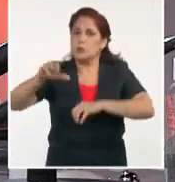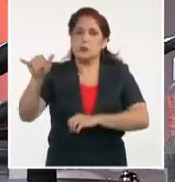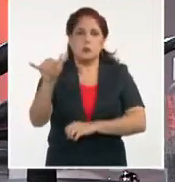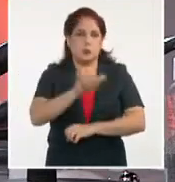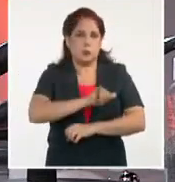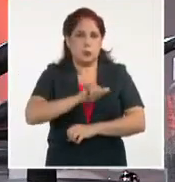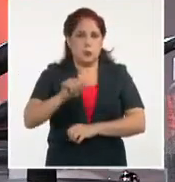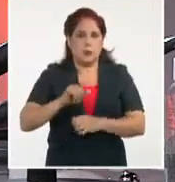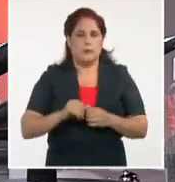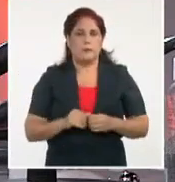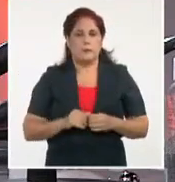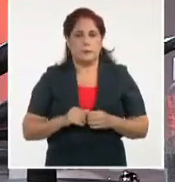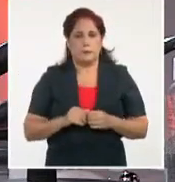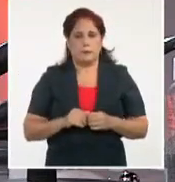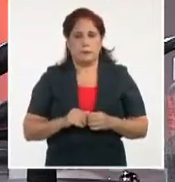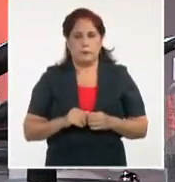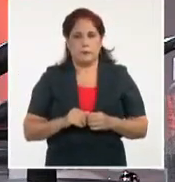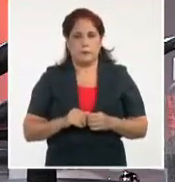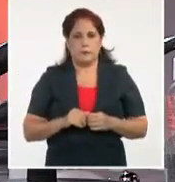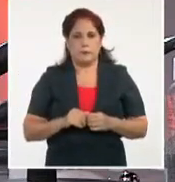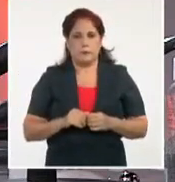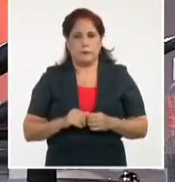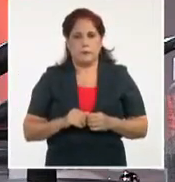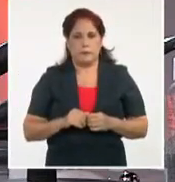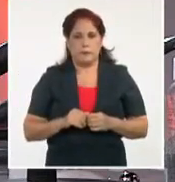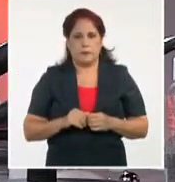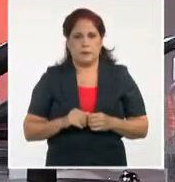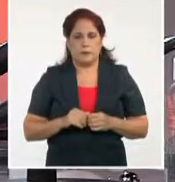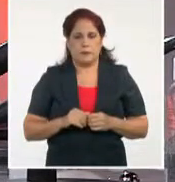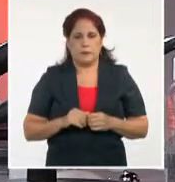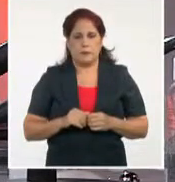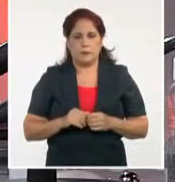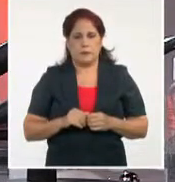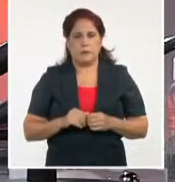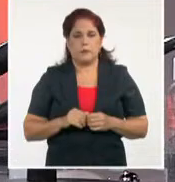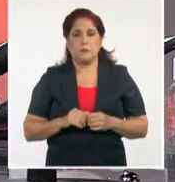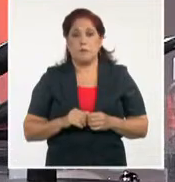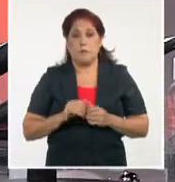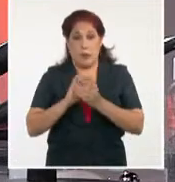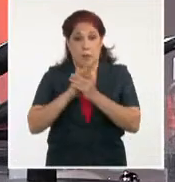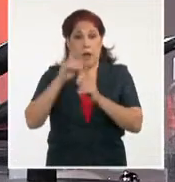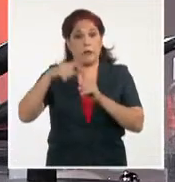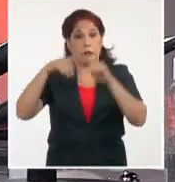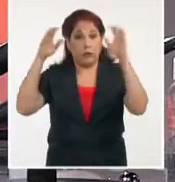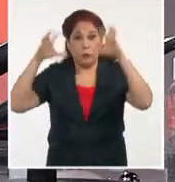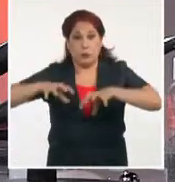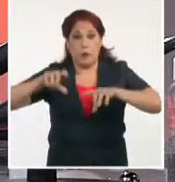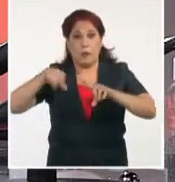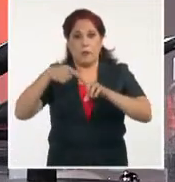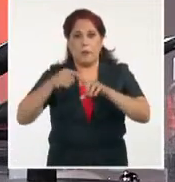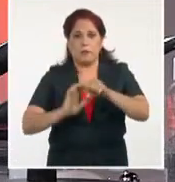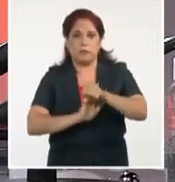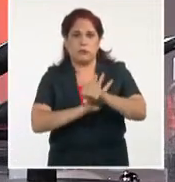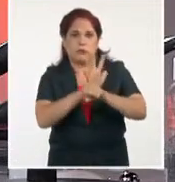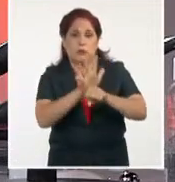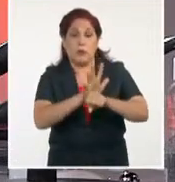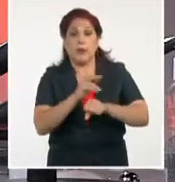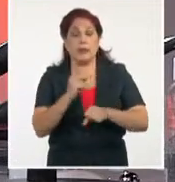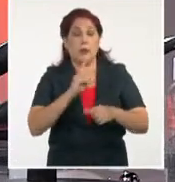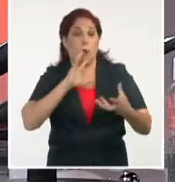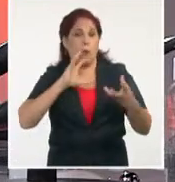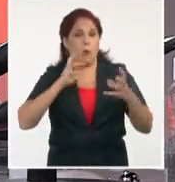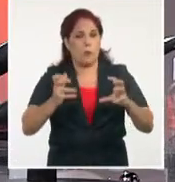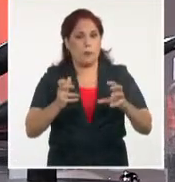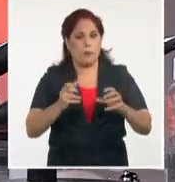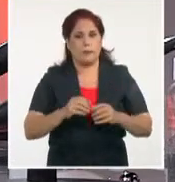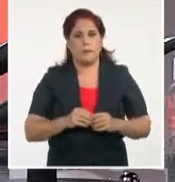estas 24 horas del paso de Elsa, pues también es en este momento la provincia más complicada del país,